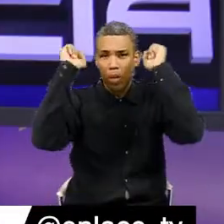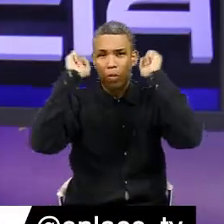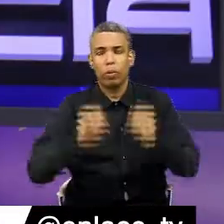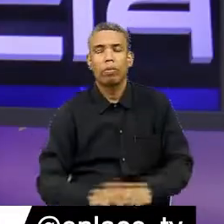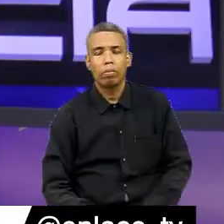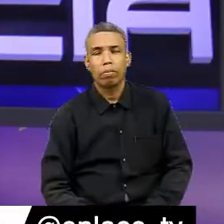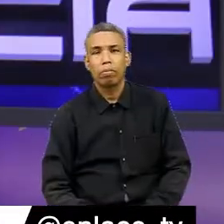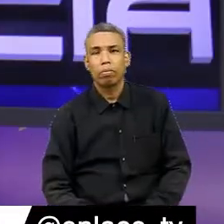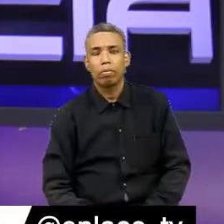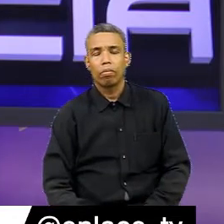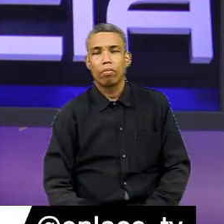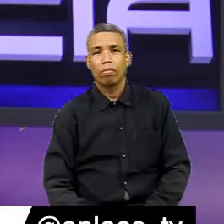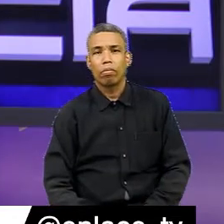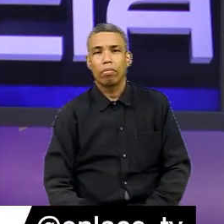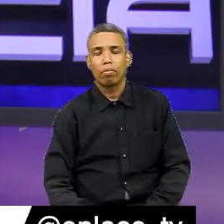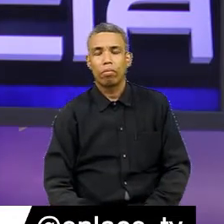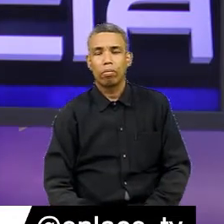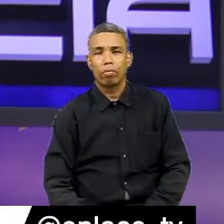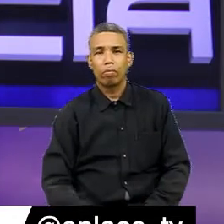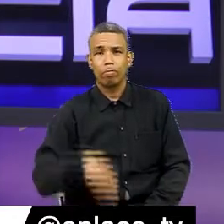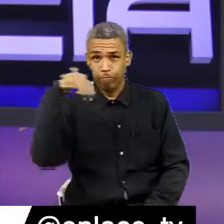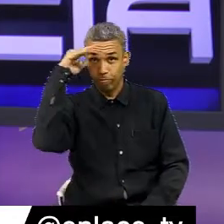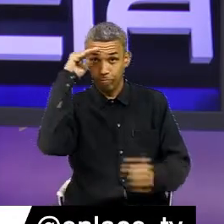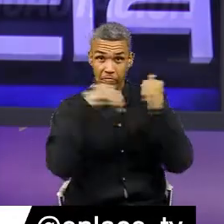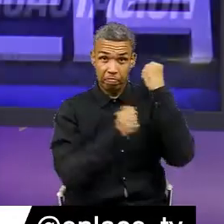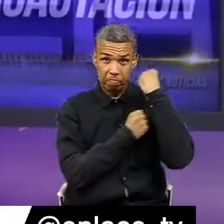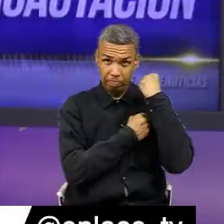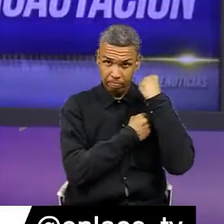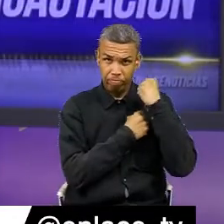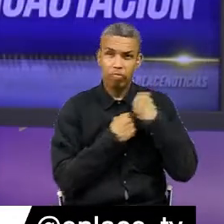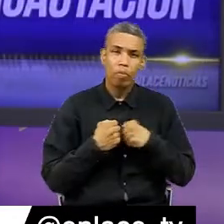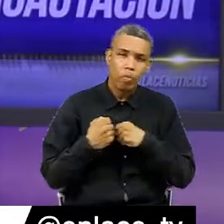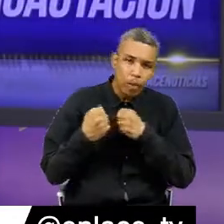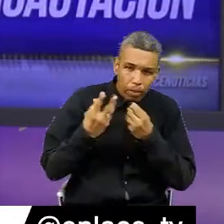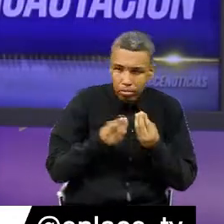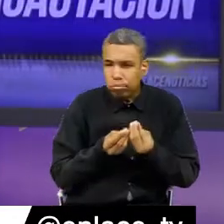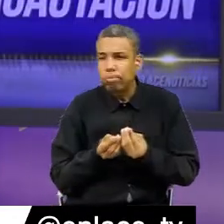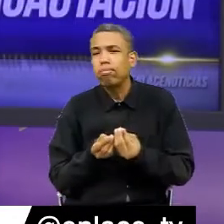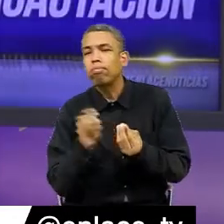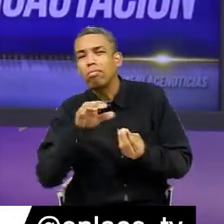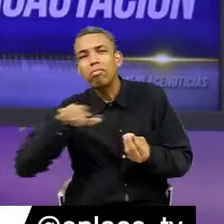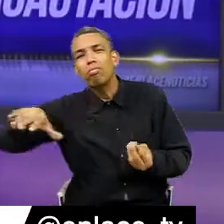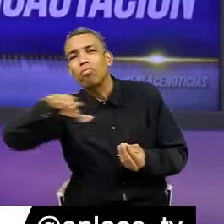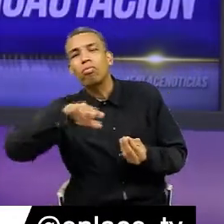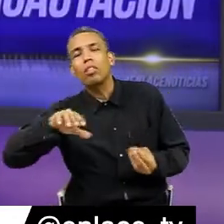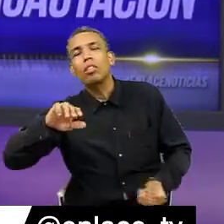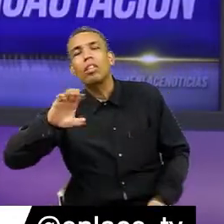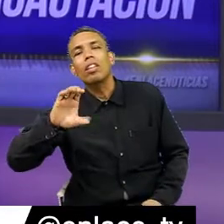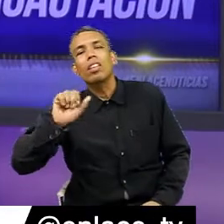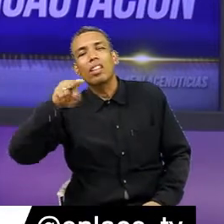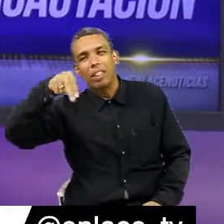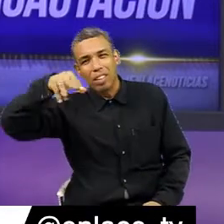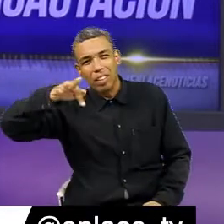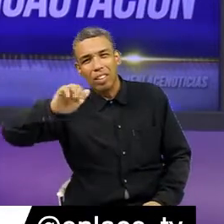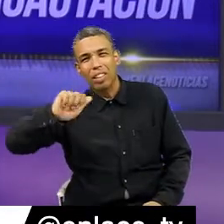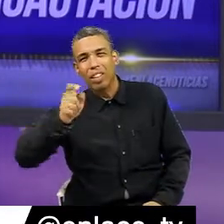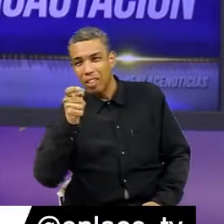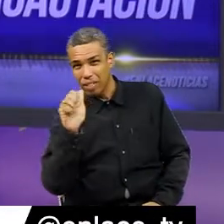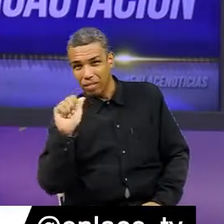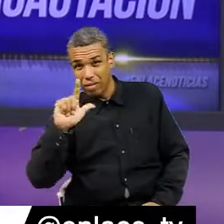Y el Ejército Nacional se incautó de un depósito ilegal en zona rural de Cantagallo, sur de Bolívar. Material de guerra y